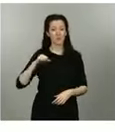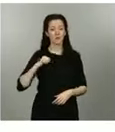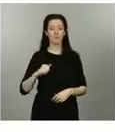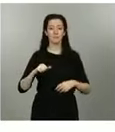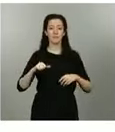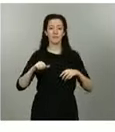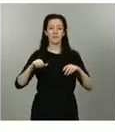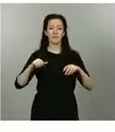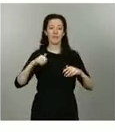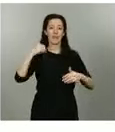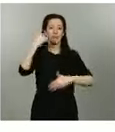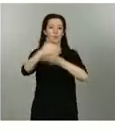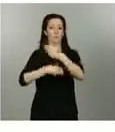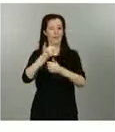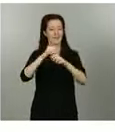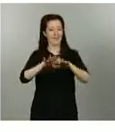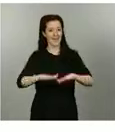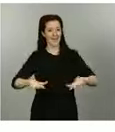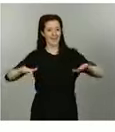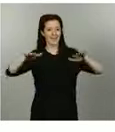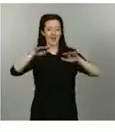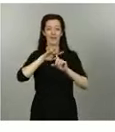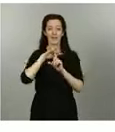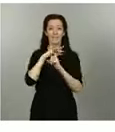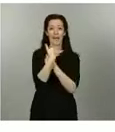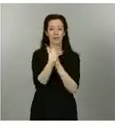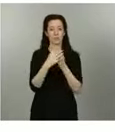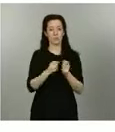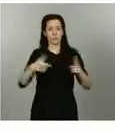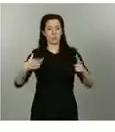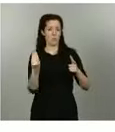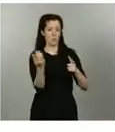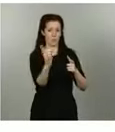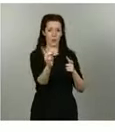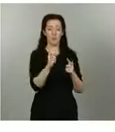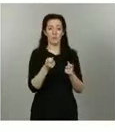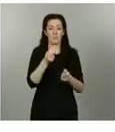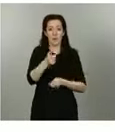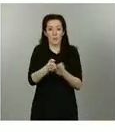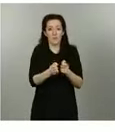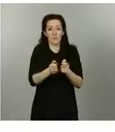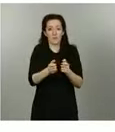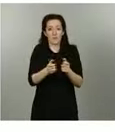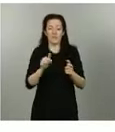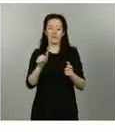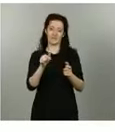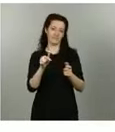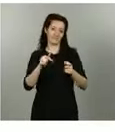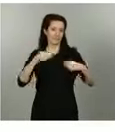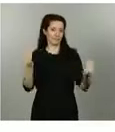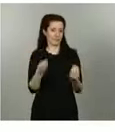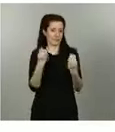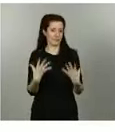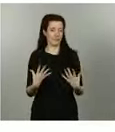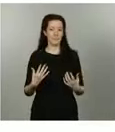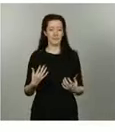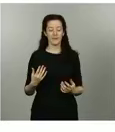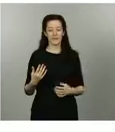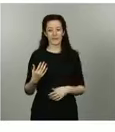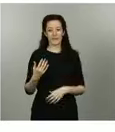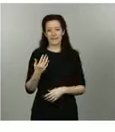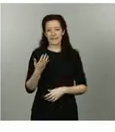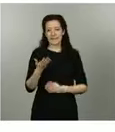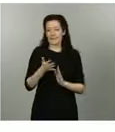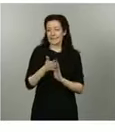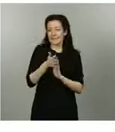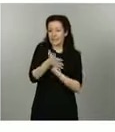situaciones incluso más favorables que lo que a priori podría haber parecido. Pero esto no significa que no